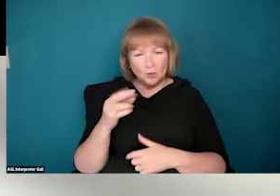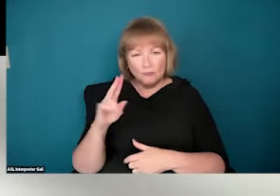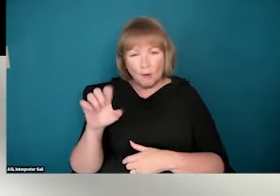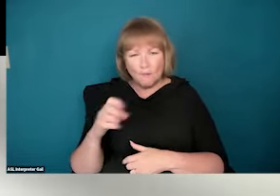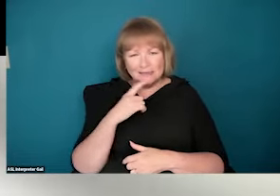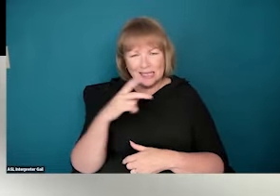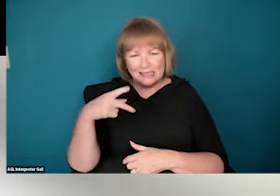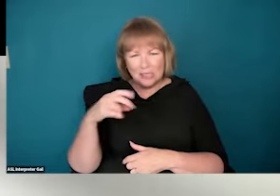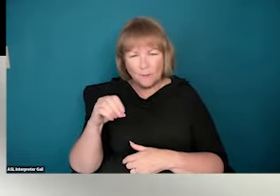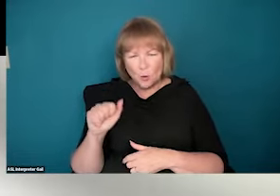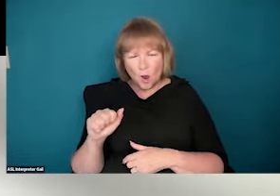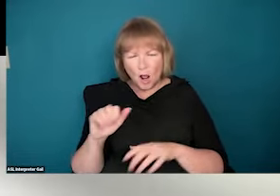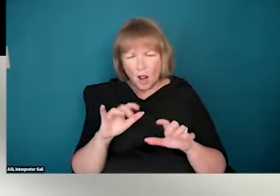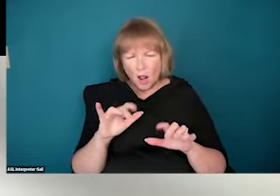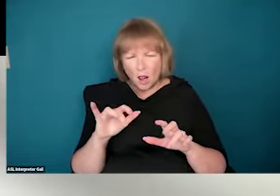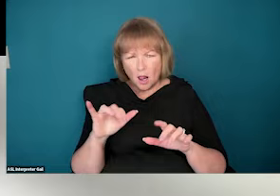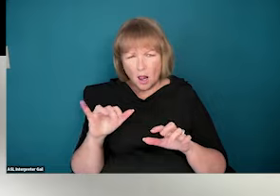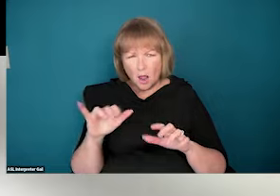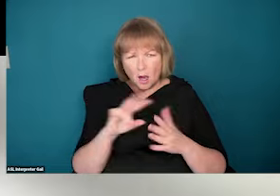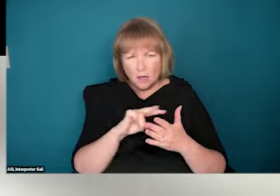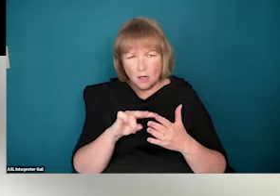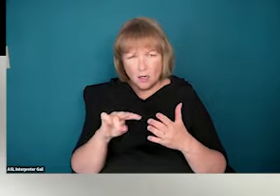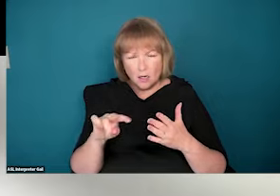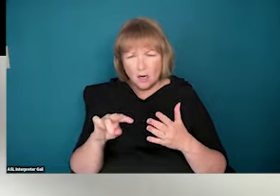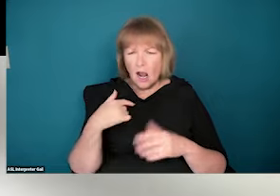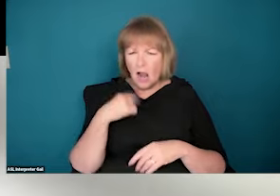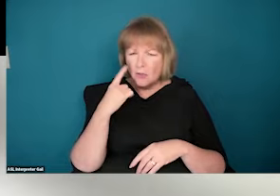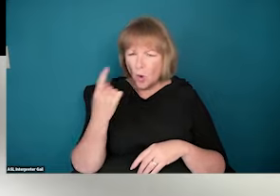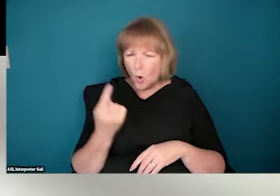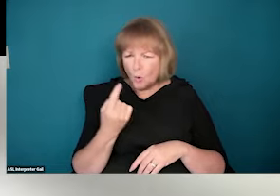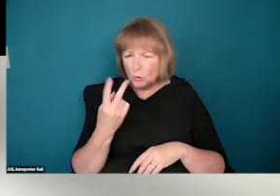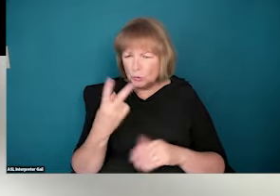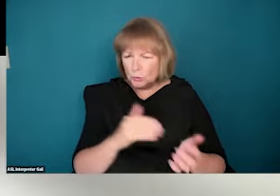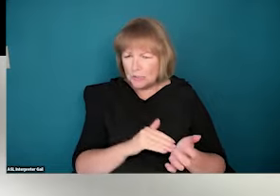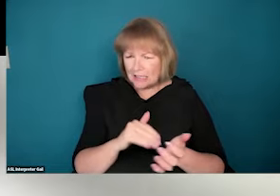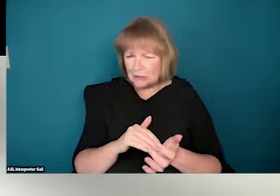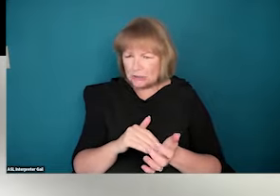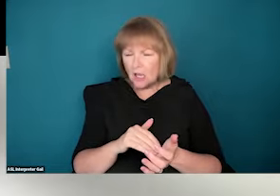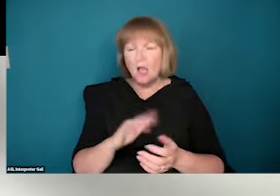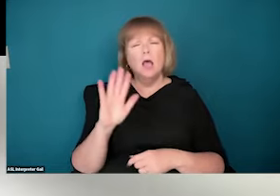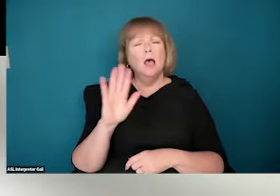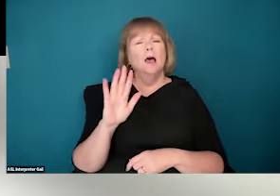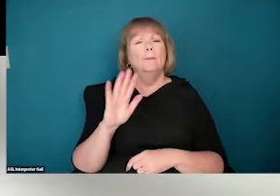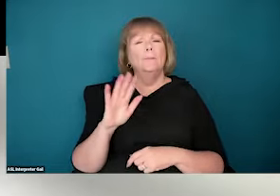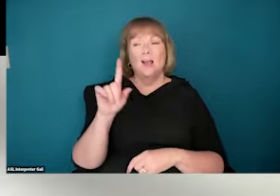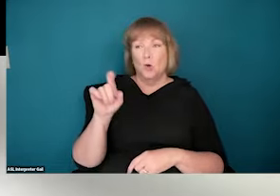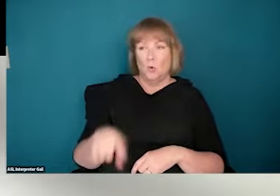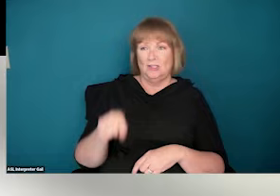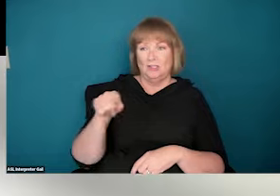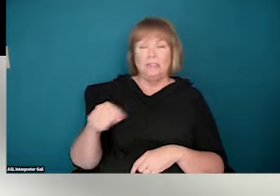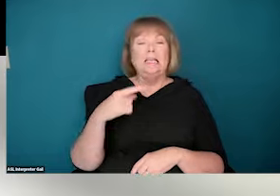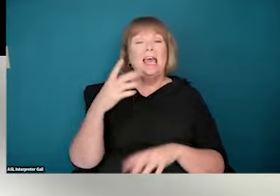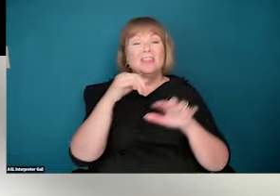Yo siempre me confundo cuando una persona tiene un poder de abogado activo duradero o a diferencia